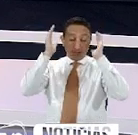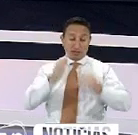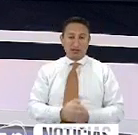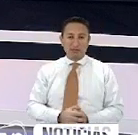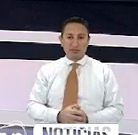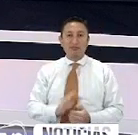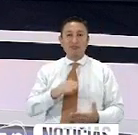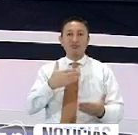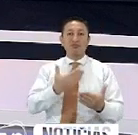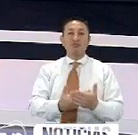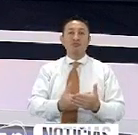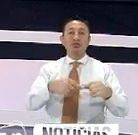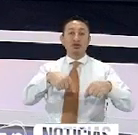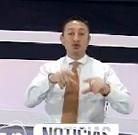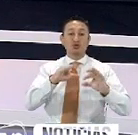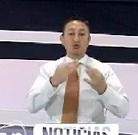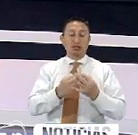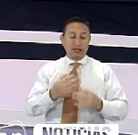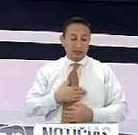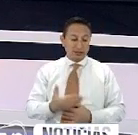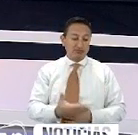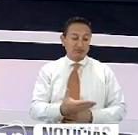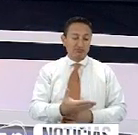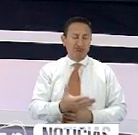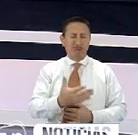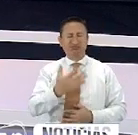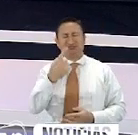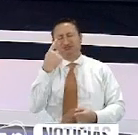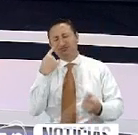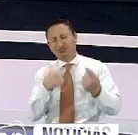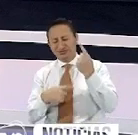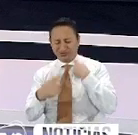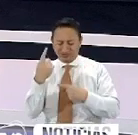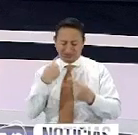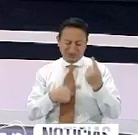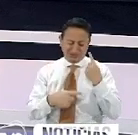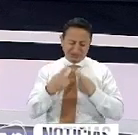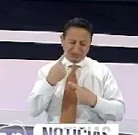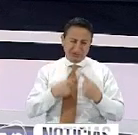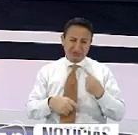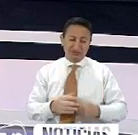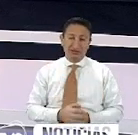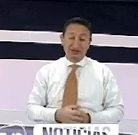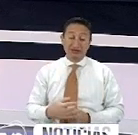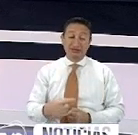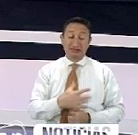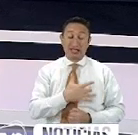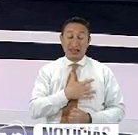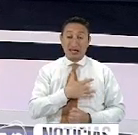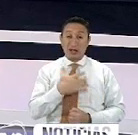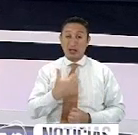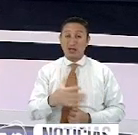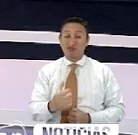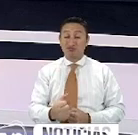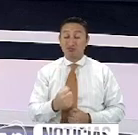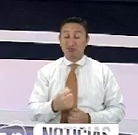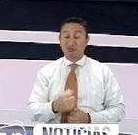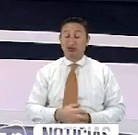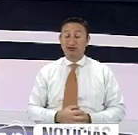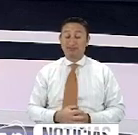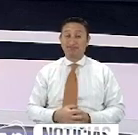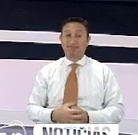la escena del crimen llegaron sus familiares, que rompieron en llanto, protagonizando unas imágenes realmente